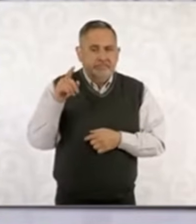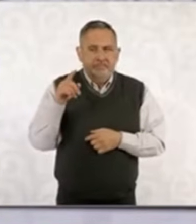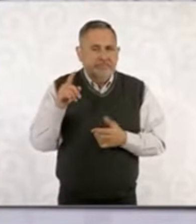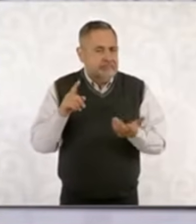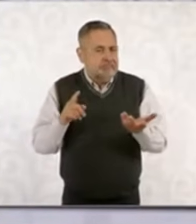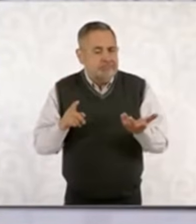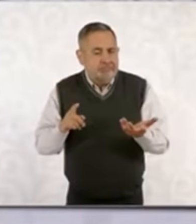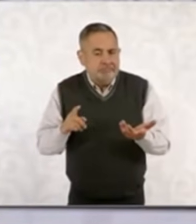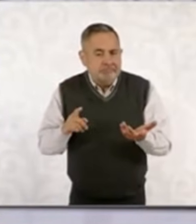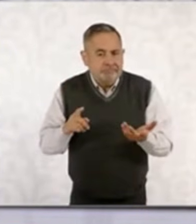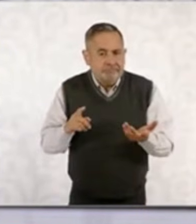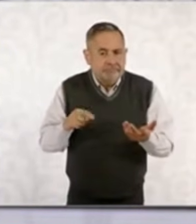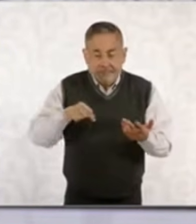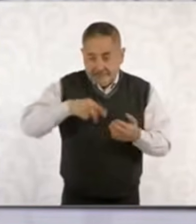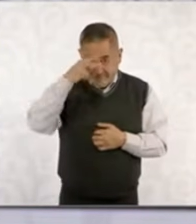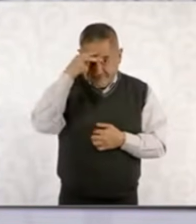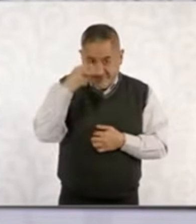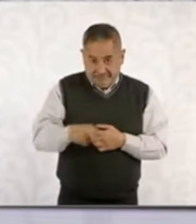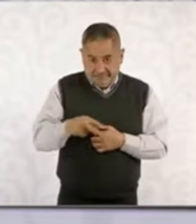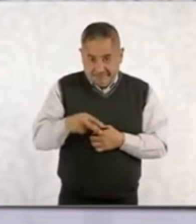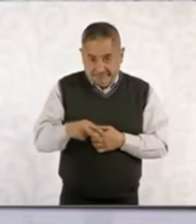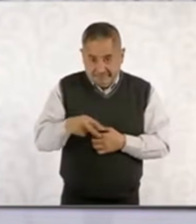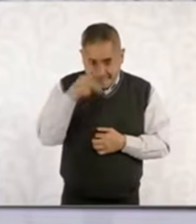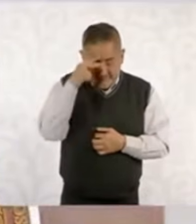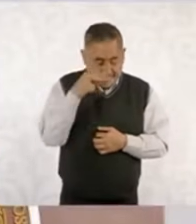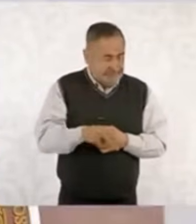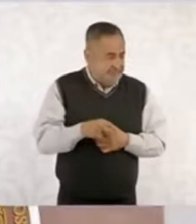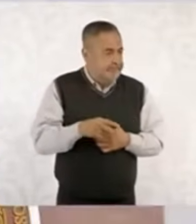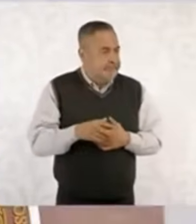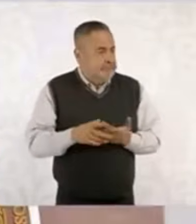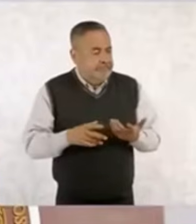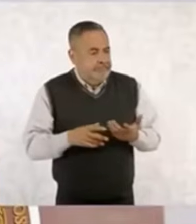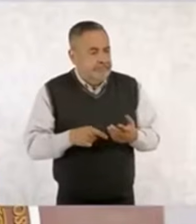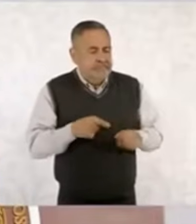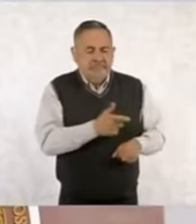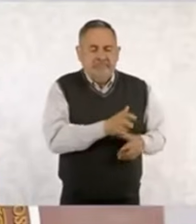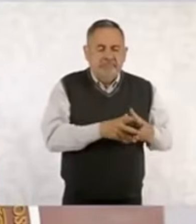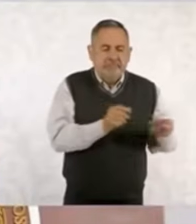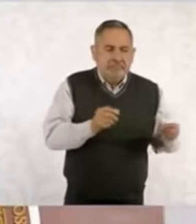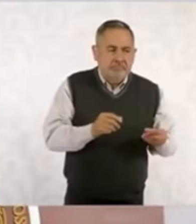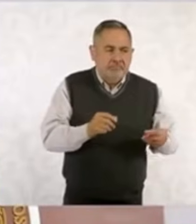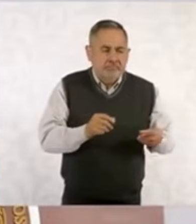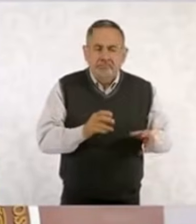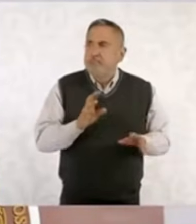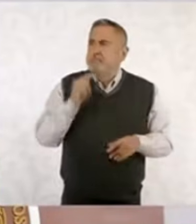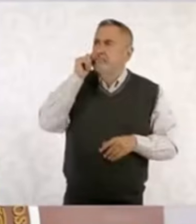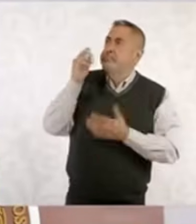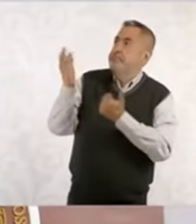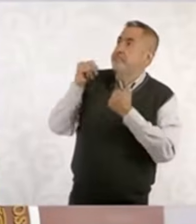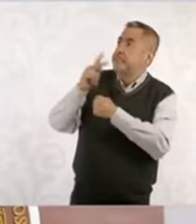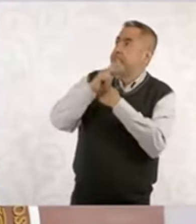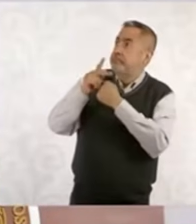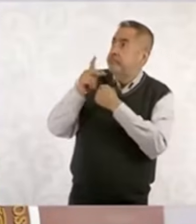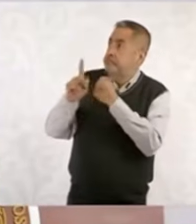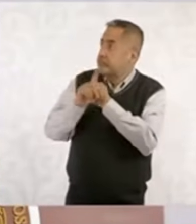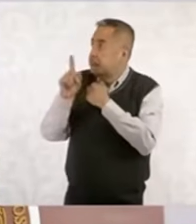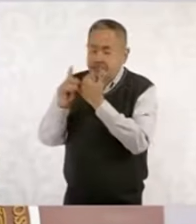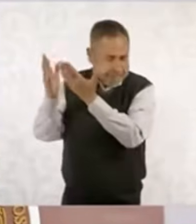políticas, pero al mismo tiempo en su política exterior actuaba recibiendo